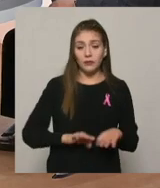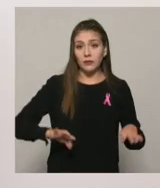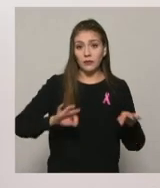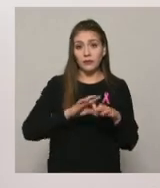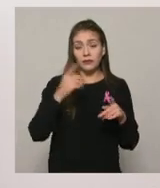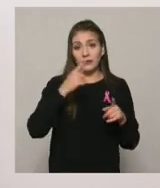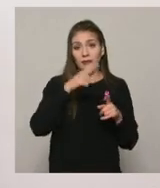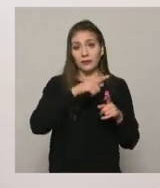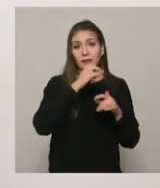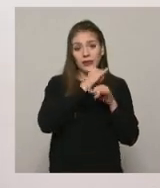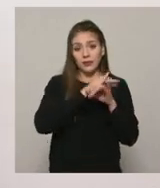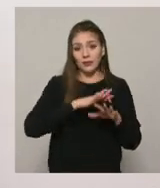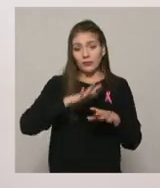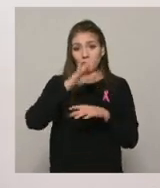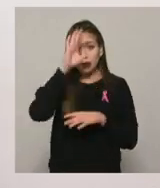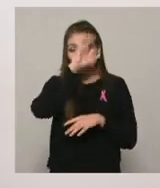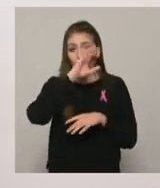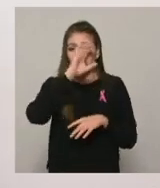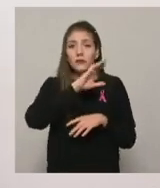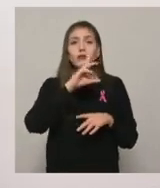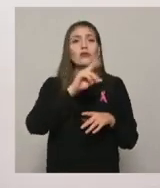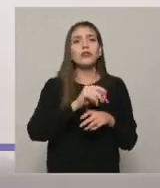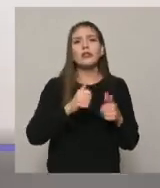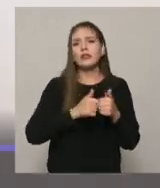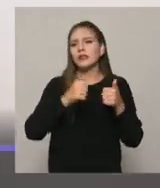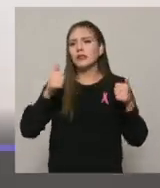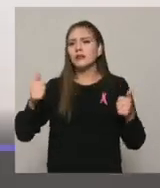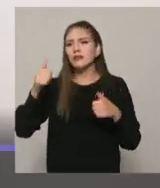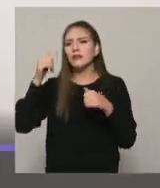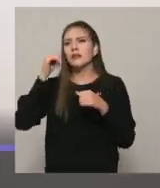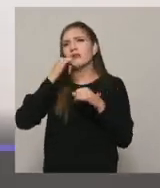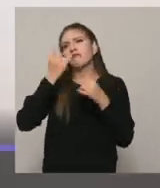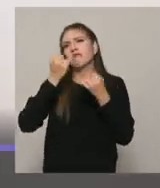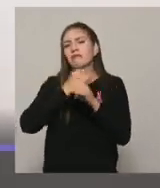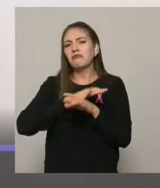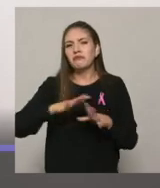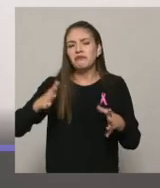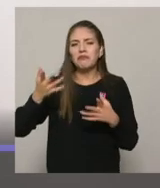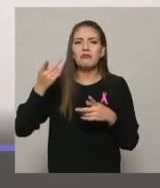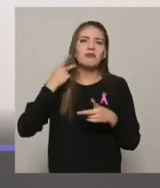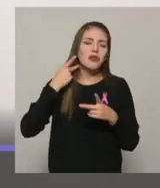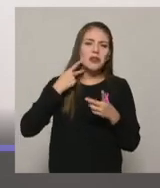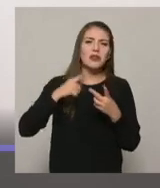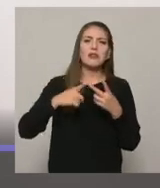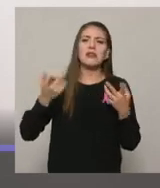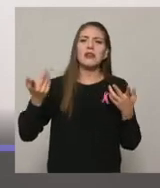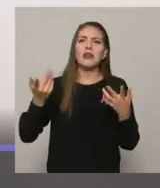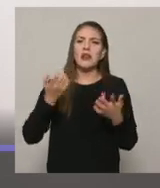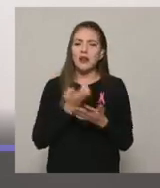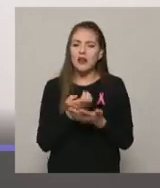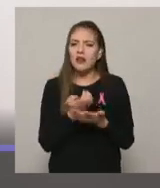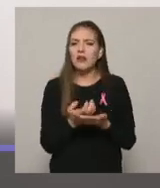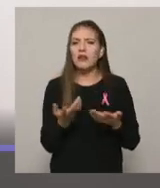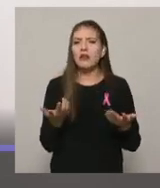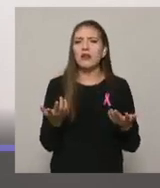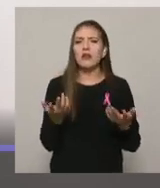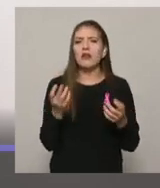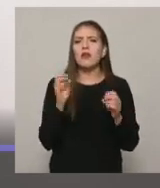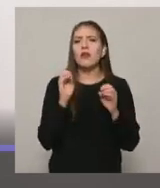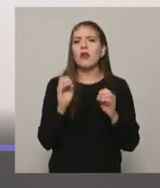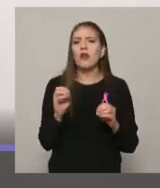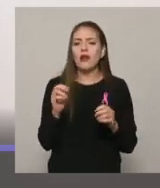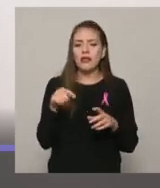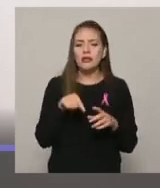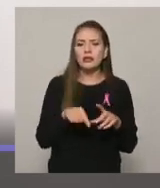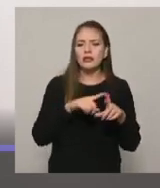de la información política, de la información económica, de la información de política